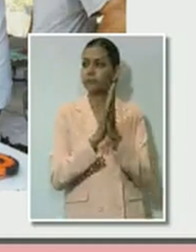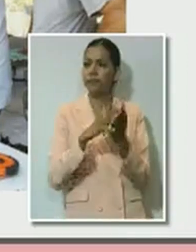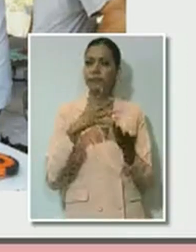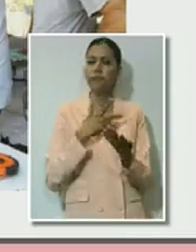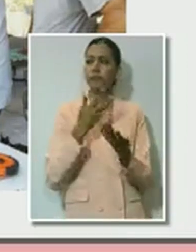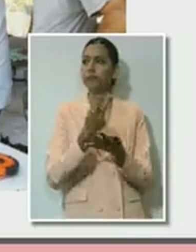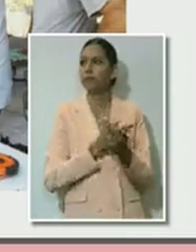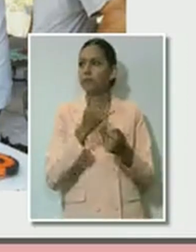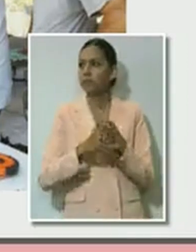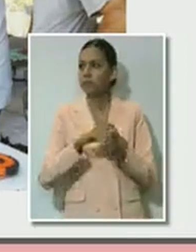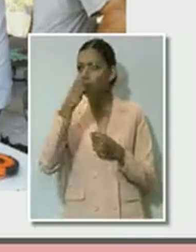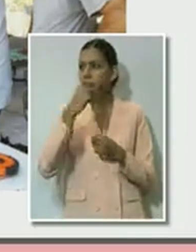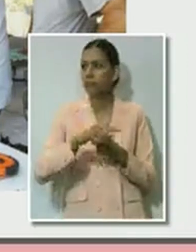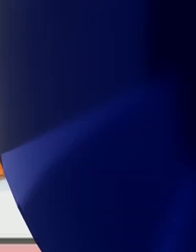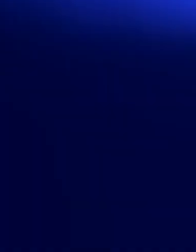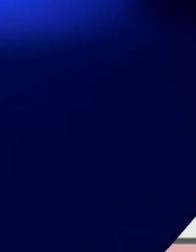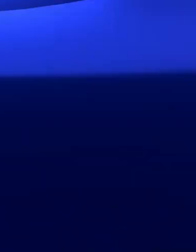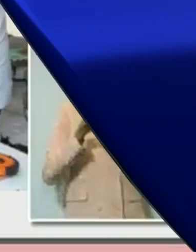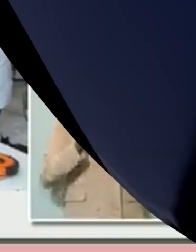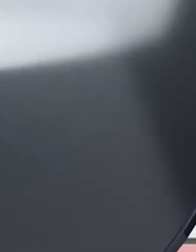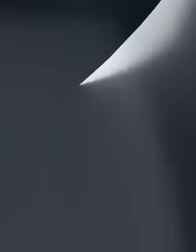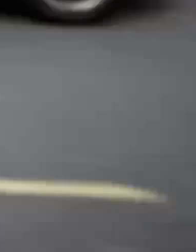Urbis TV Noticias, Aida Espinosa.